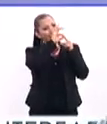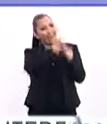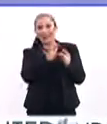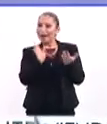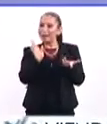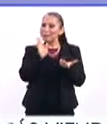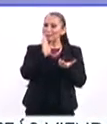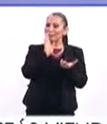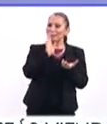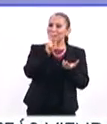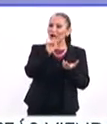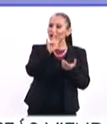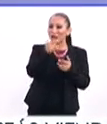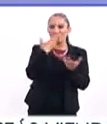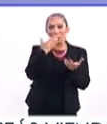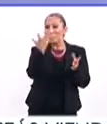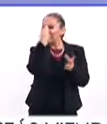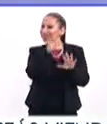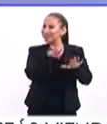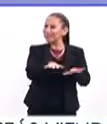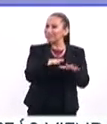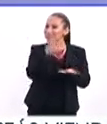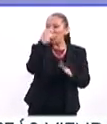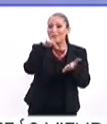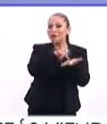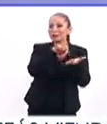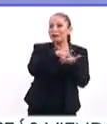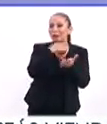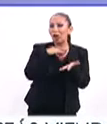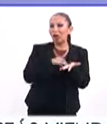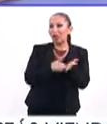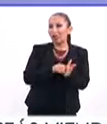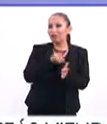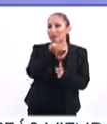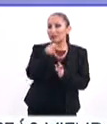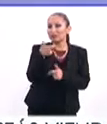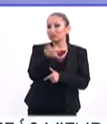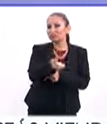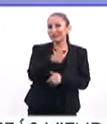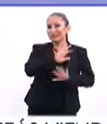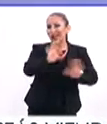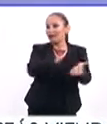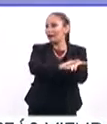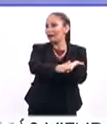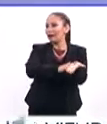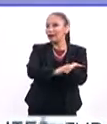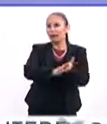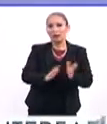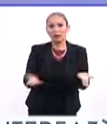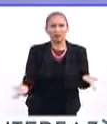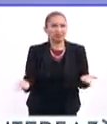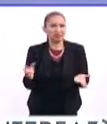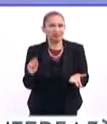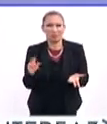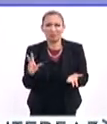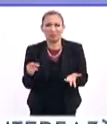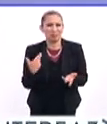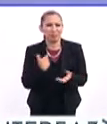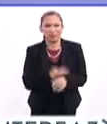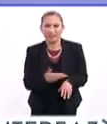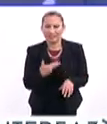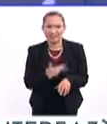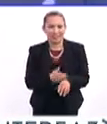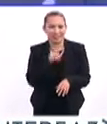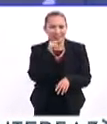básico, más superficial, aparentemente para apoyarlos, y queremos luego que darles dinero. Ya resolvimos un